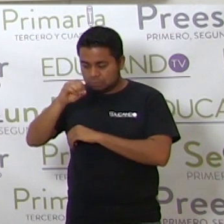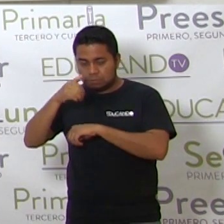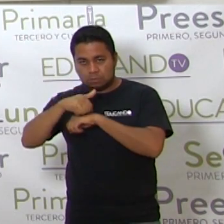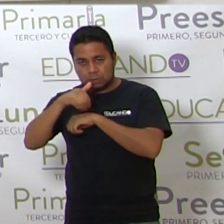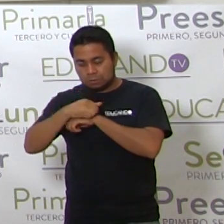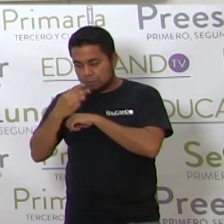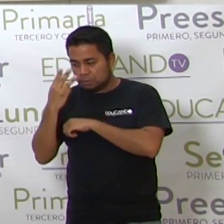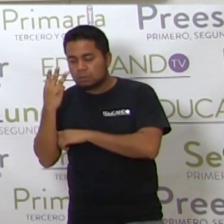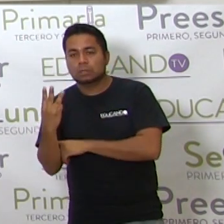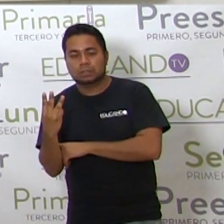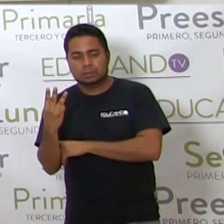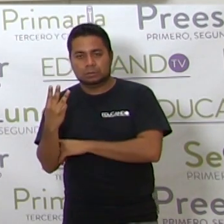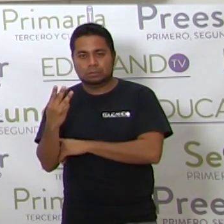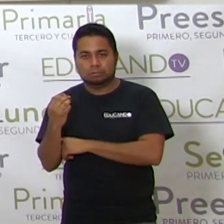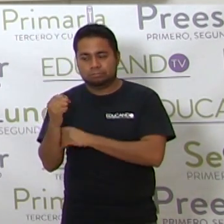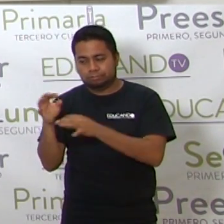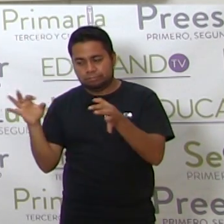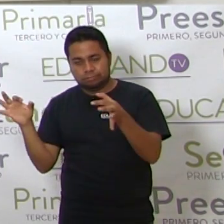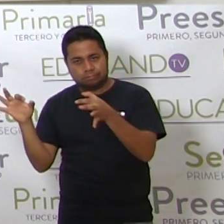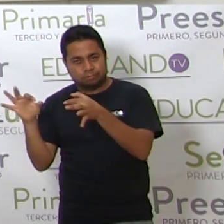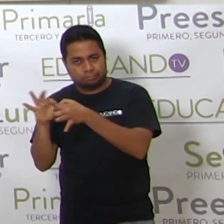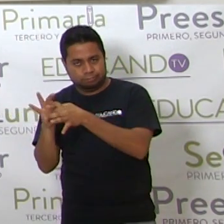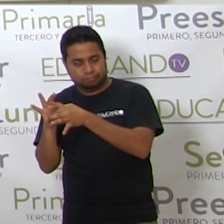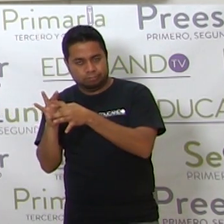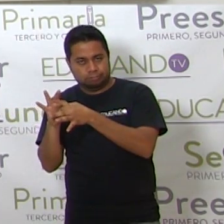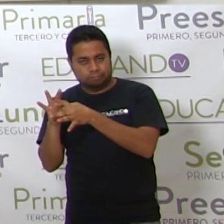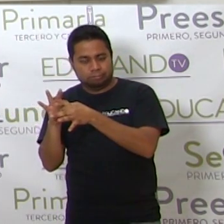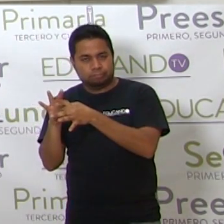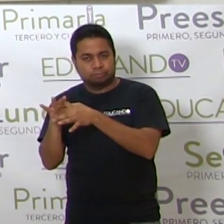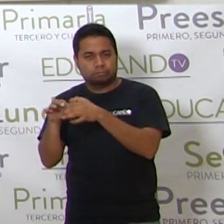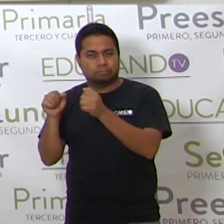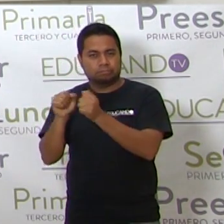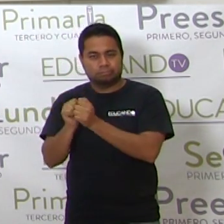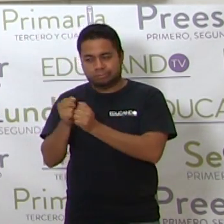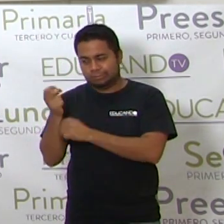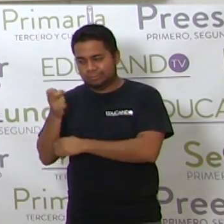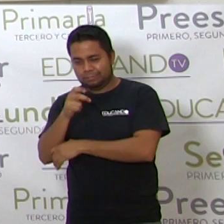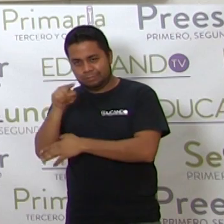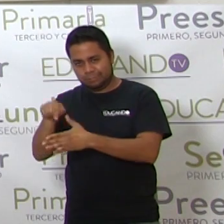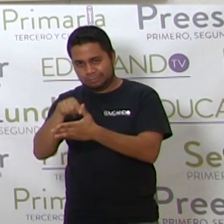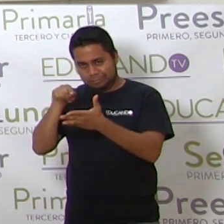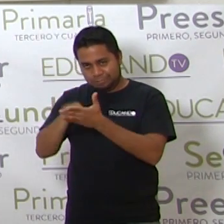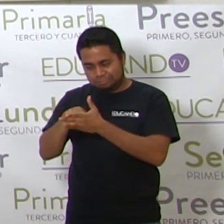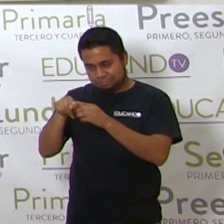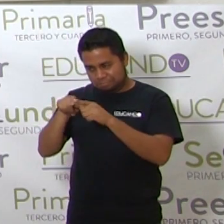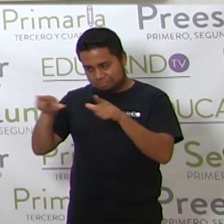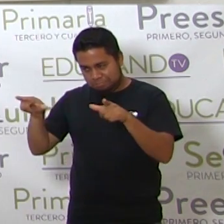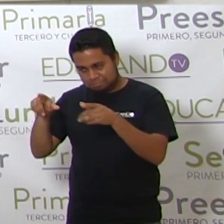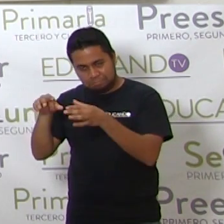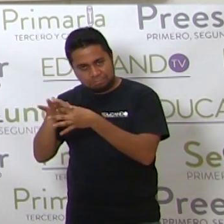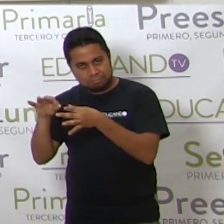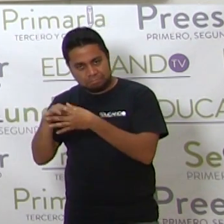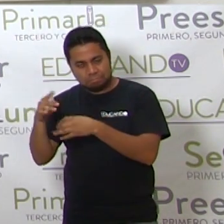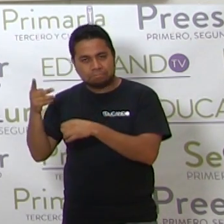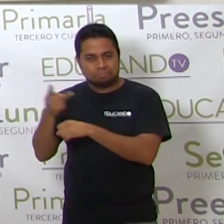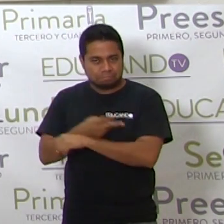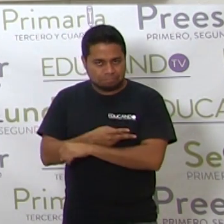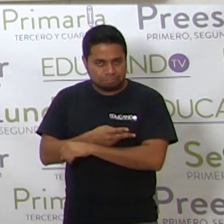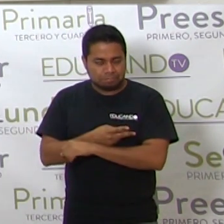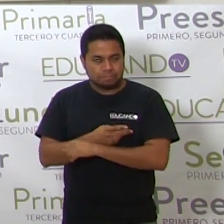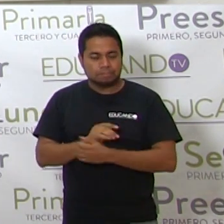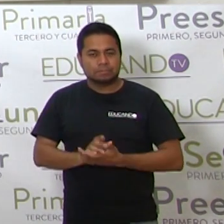relacionado con lo que es esta escenografía o esta descripción donde